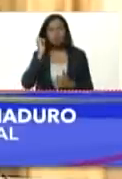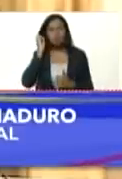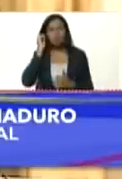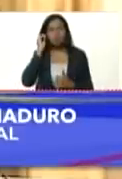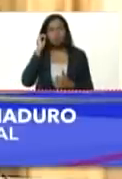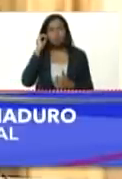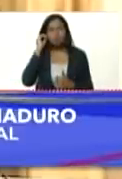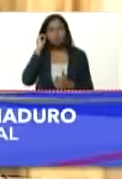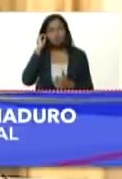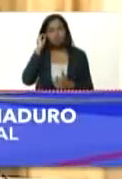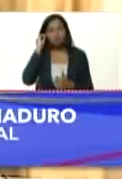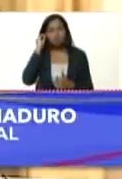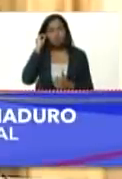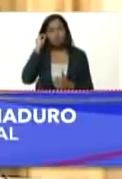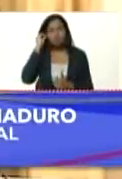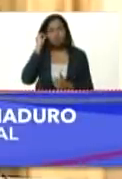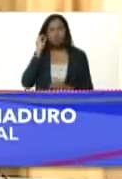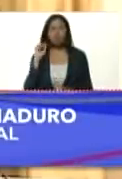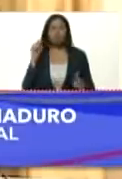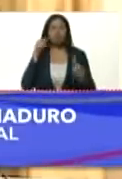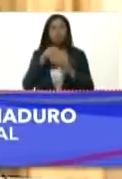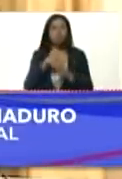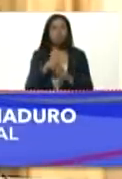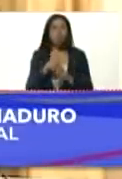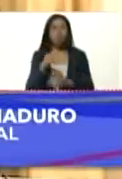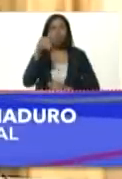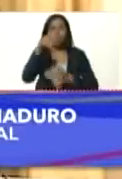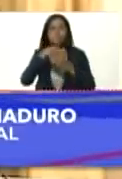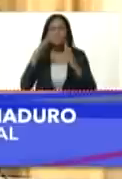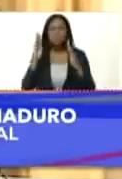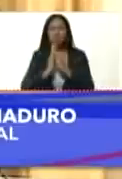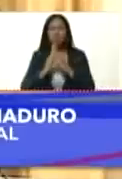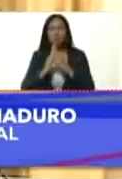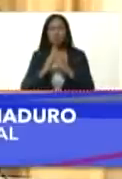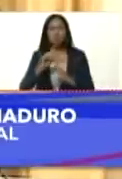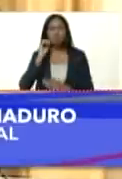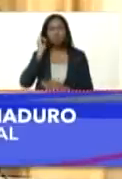opción de cuarentena